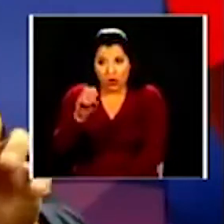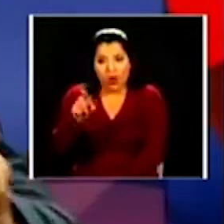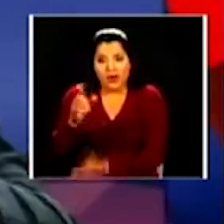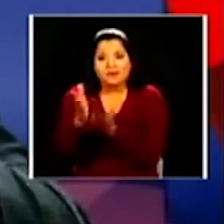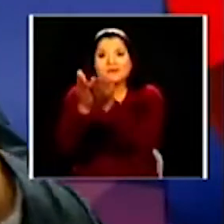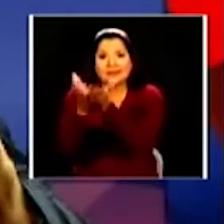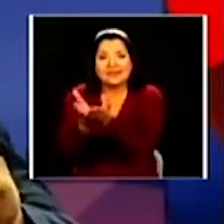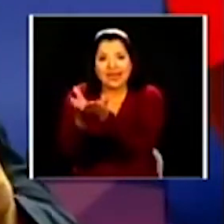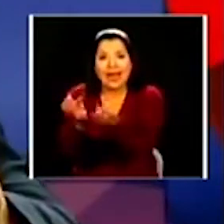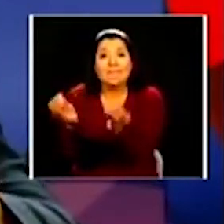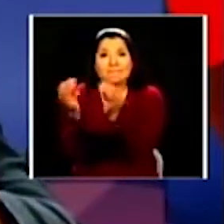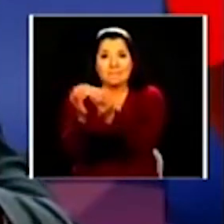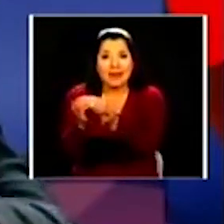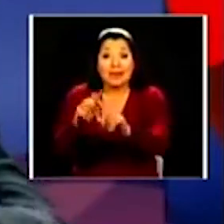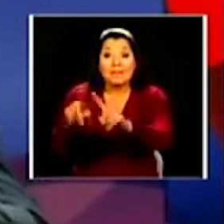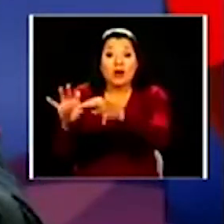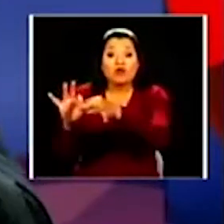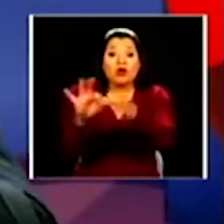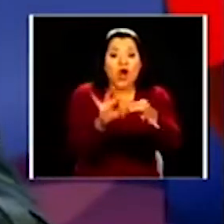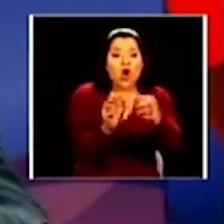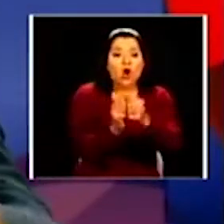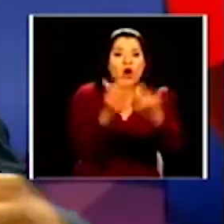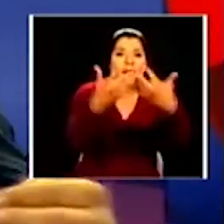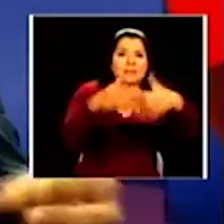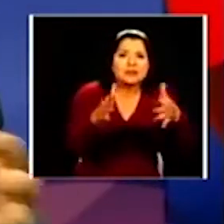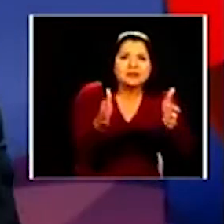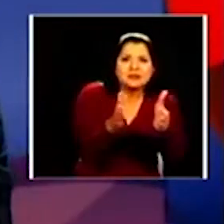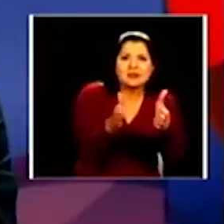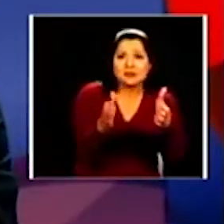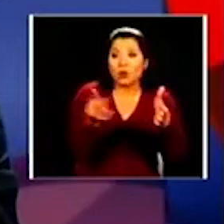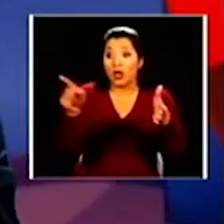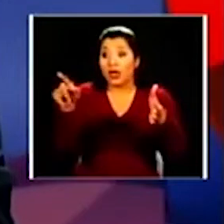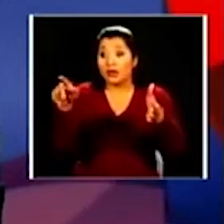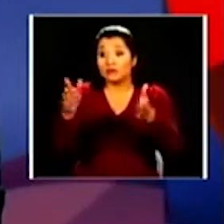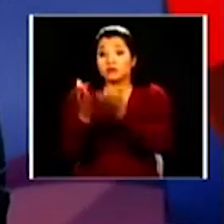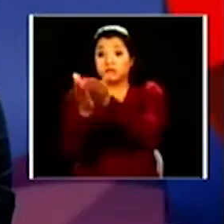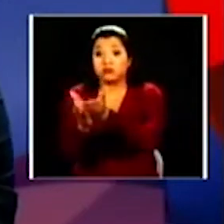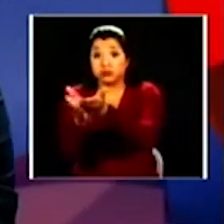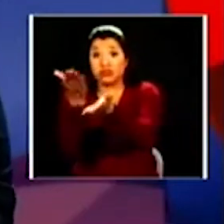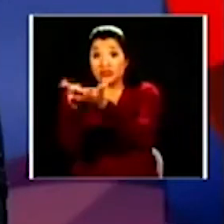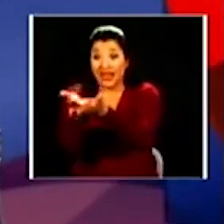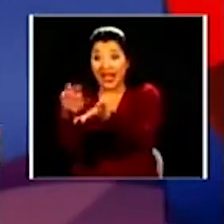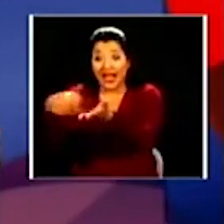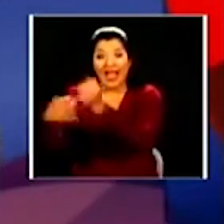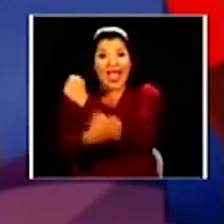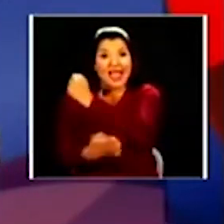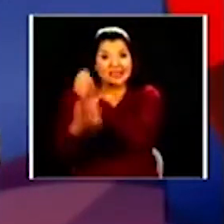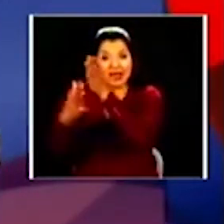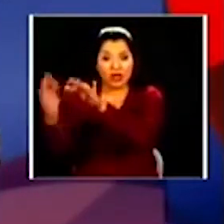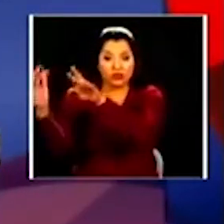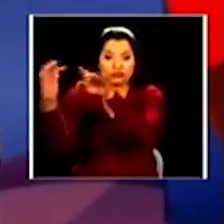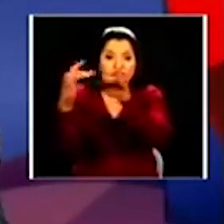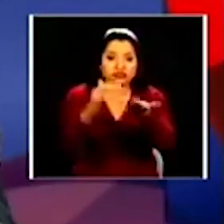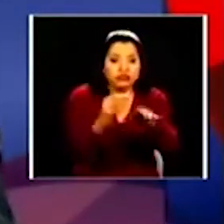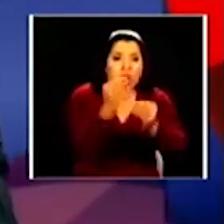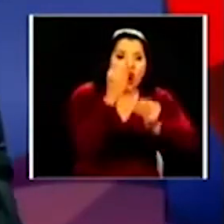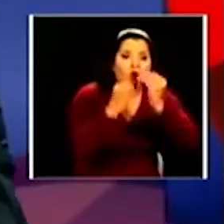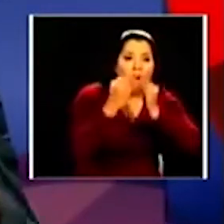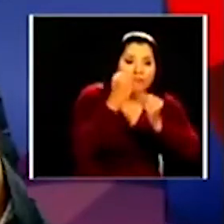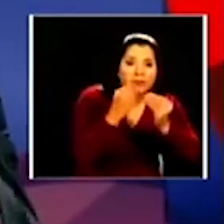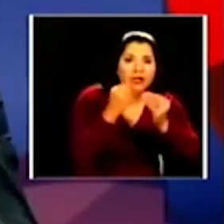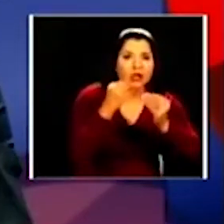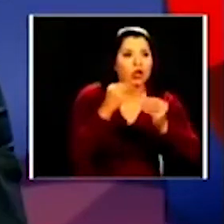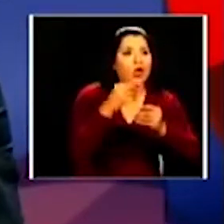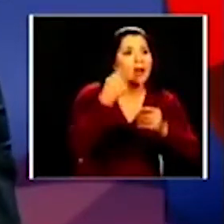encadenada a las pequeñas empresas, llámese un paseo gastronómico, paseos turísticos, viajes a Cahuita, a Puerto Viejo, Talamanca,